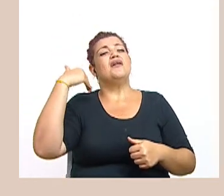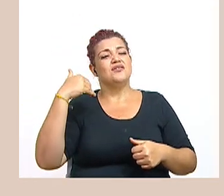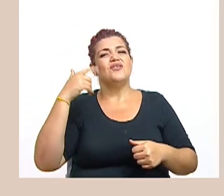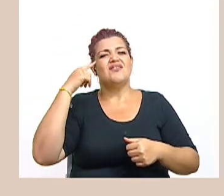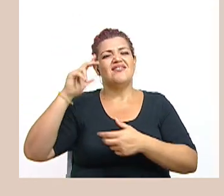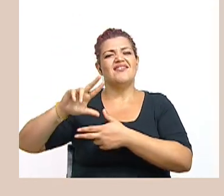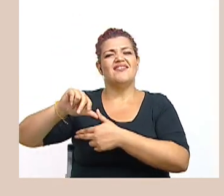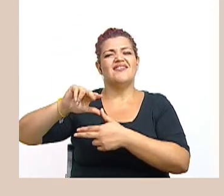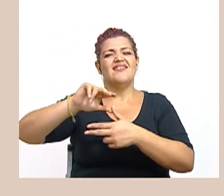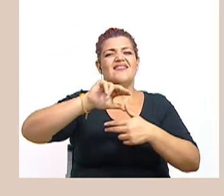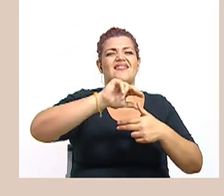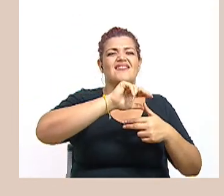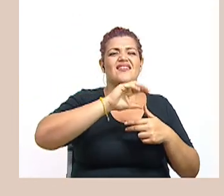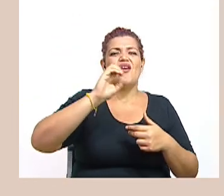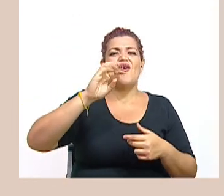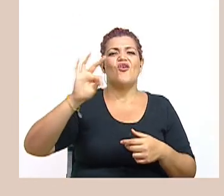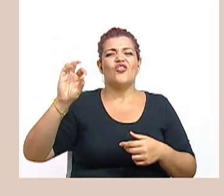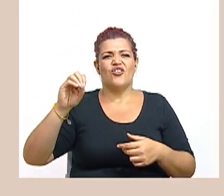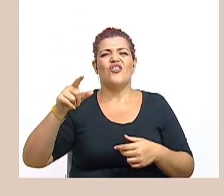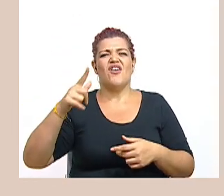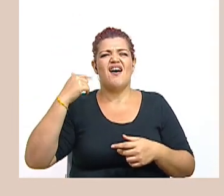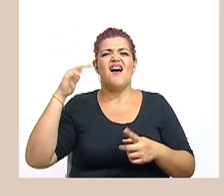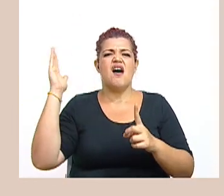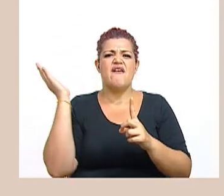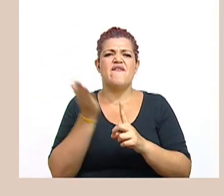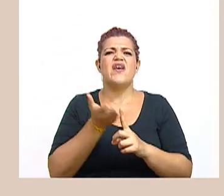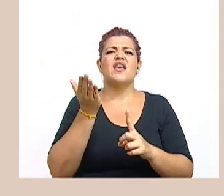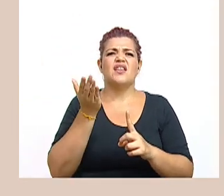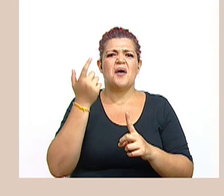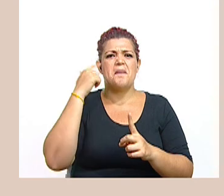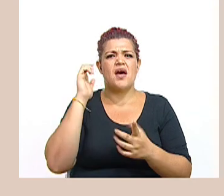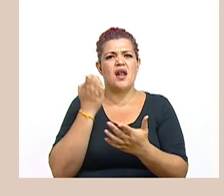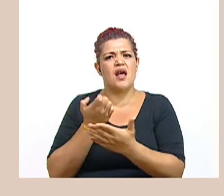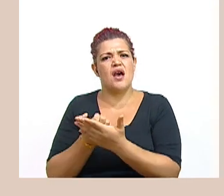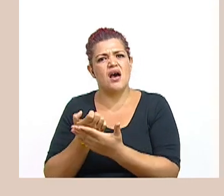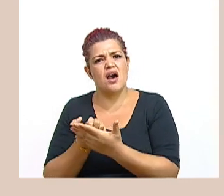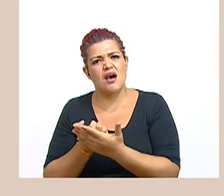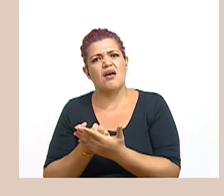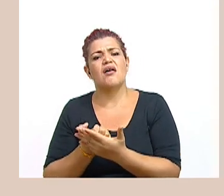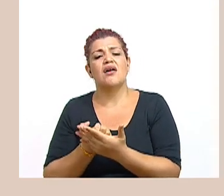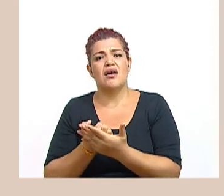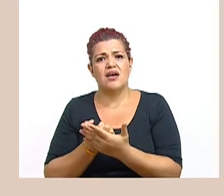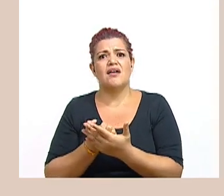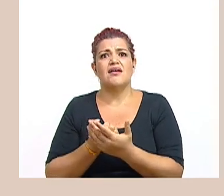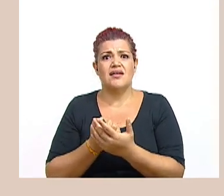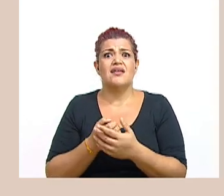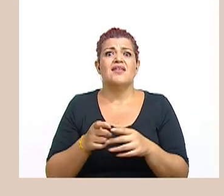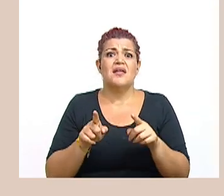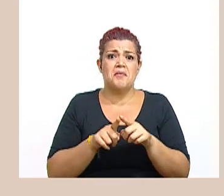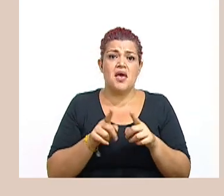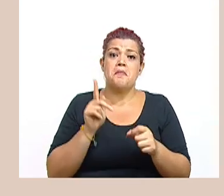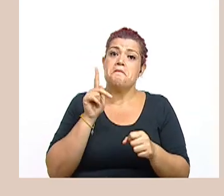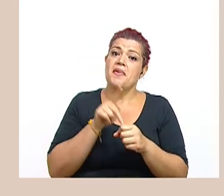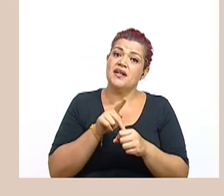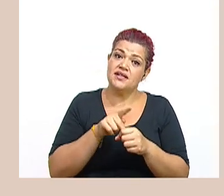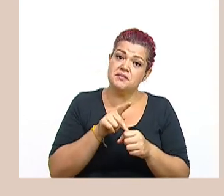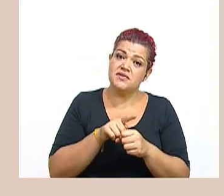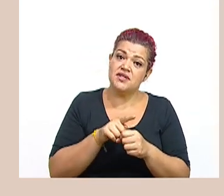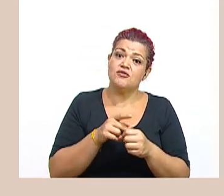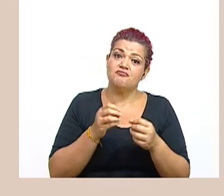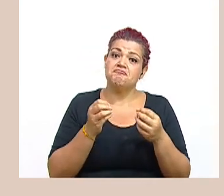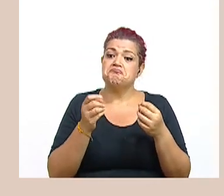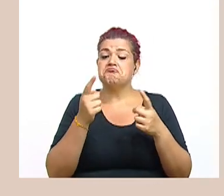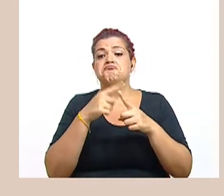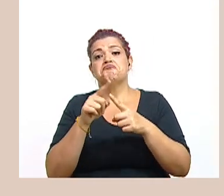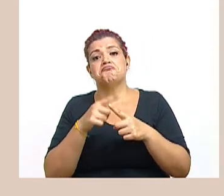huracán Otto. Toda la afectación que esto significa para la economía. Tuvimos además la participación de varios